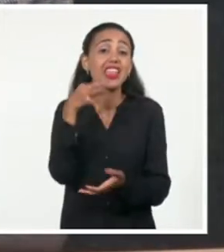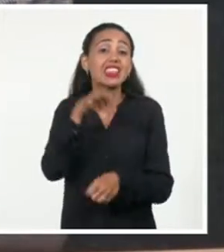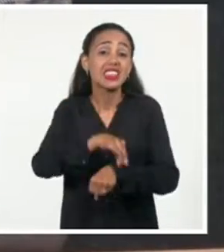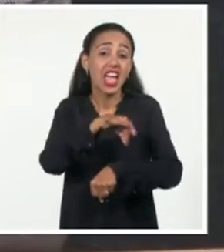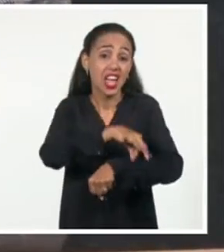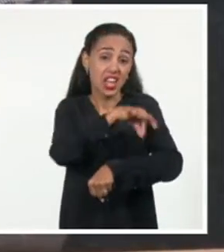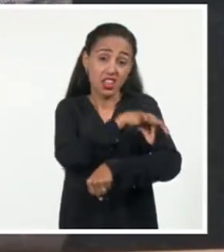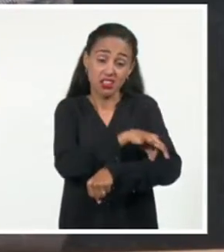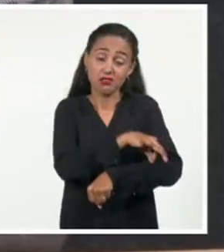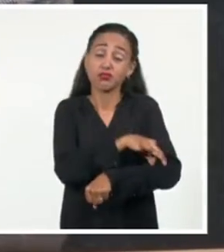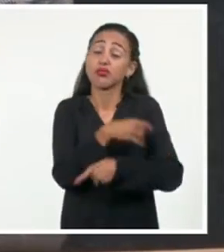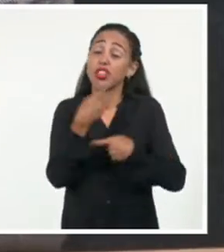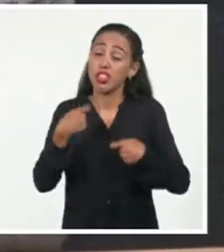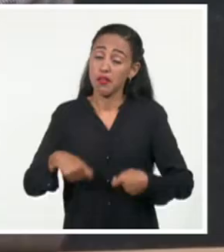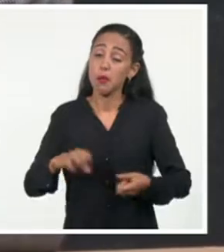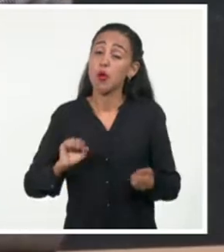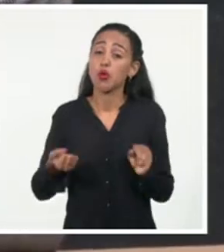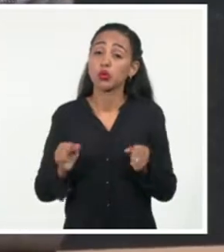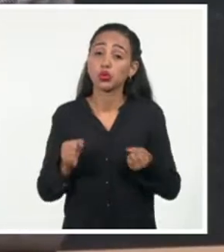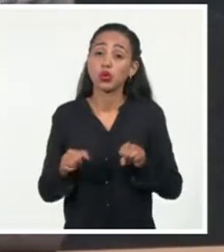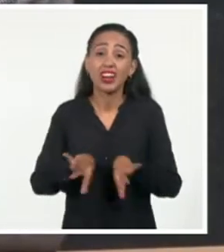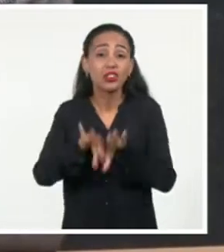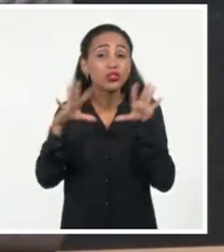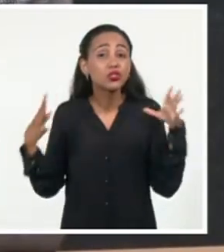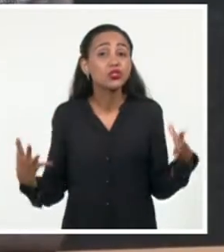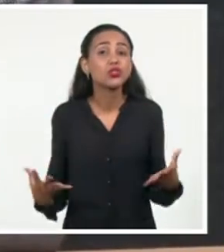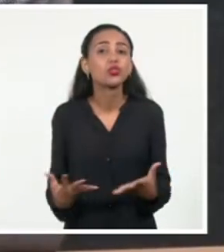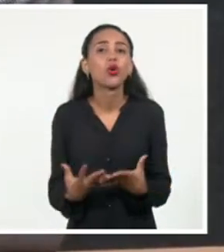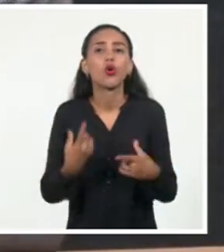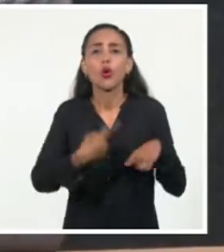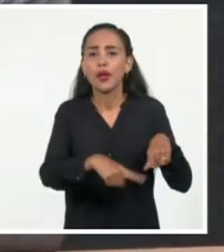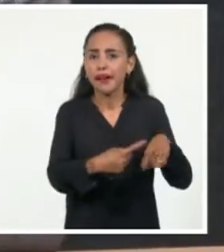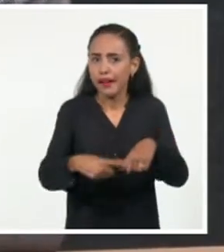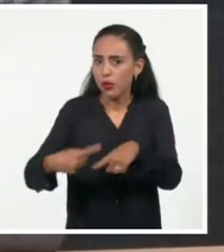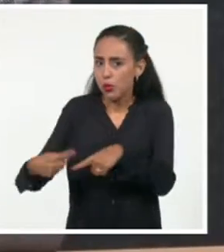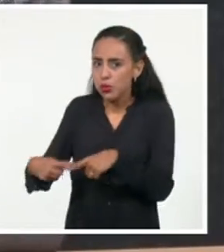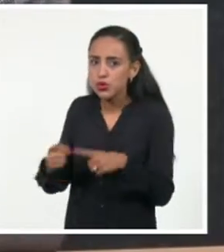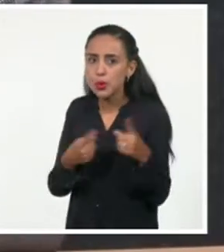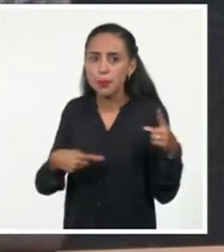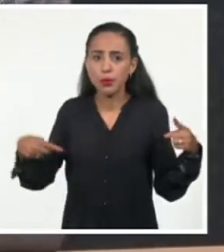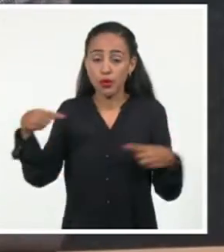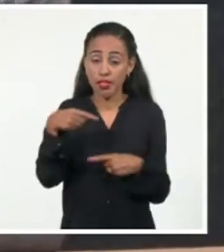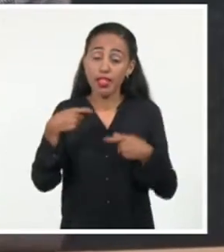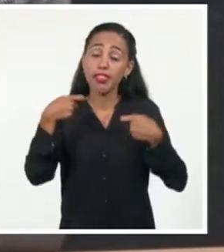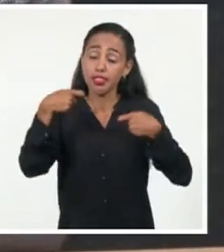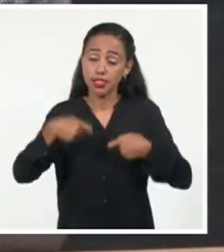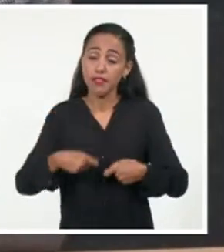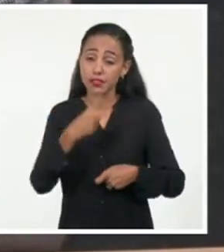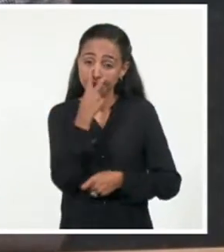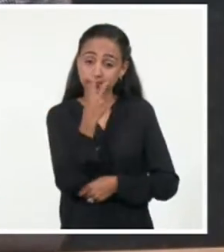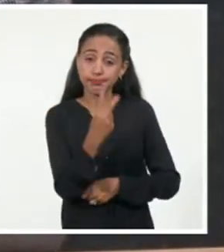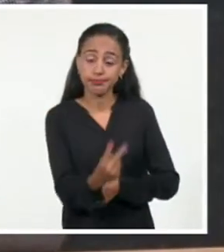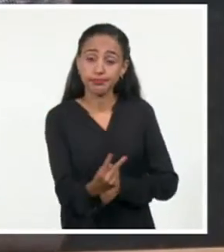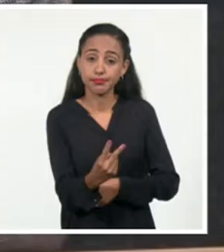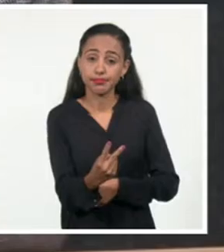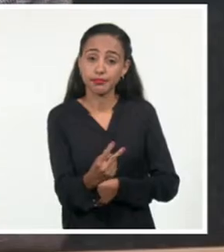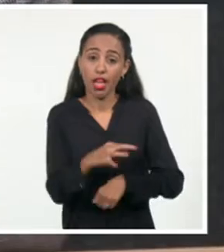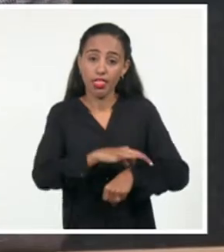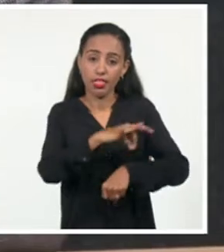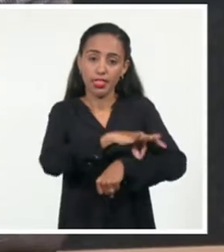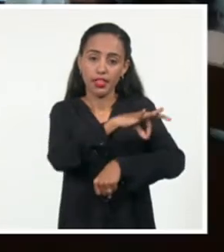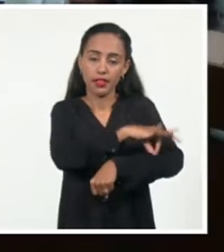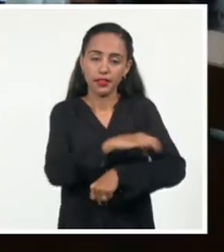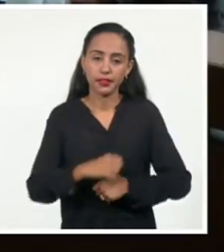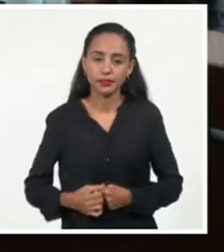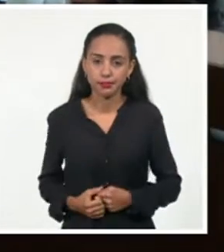y tenemos que, con toda la fuerza, los recursos, las prioridades tienen que estar alrededor del enfrentamiento al